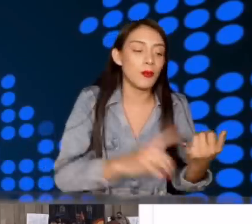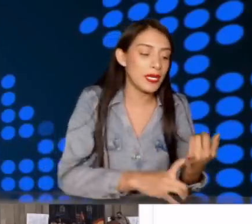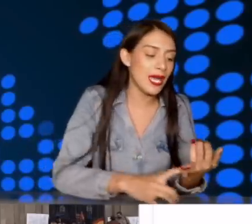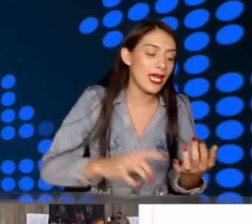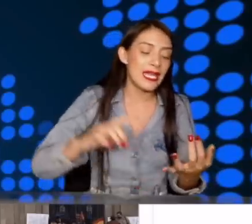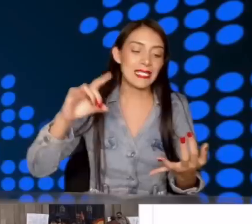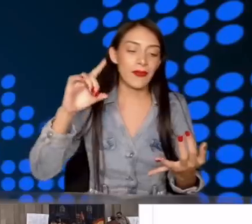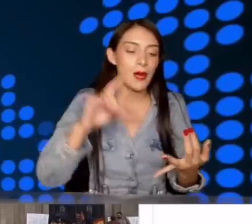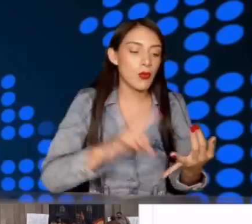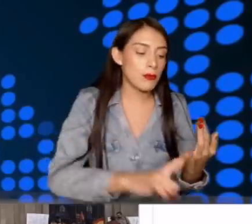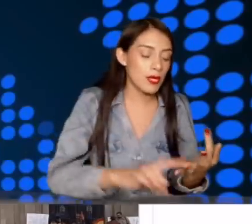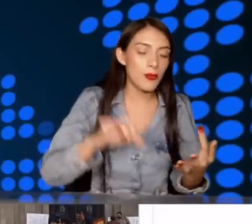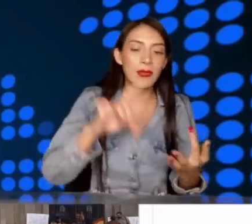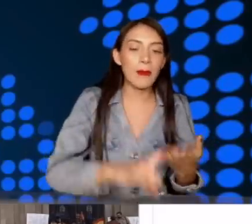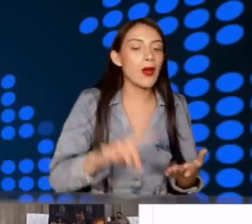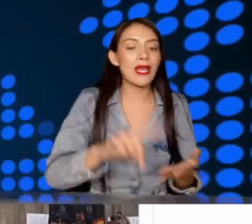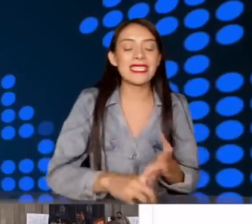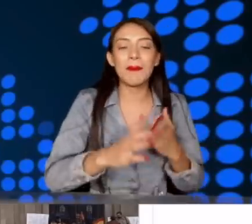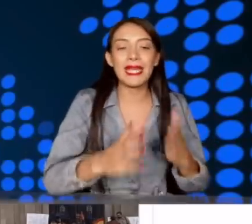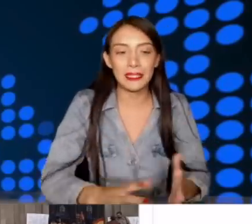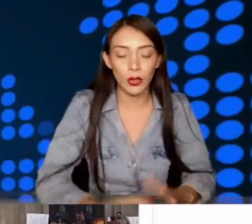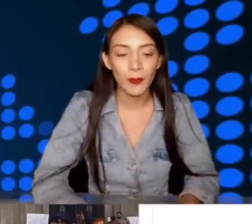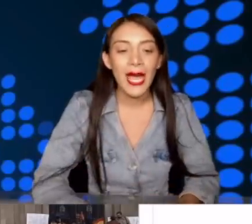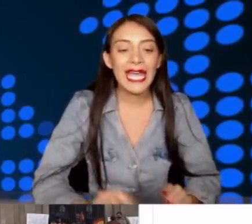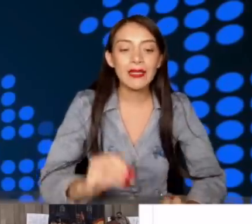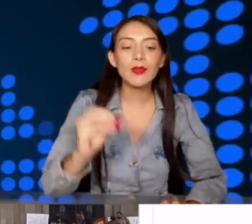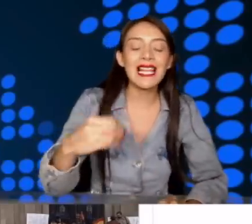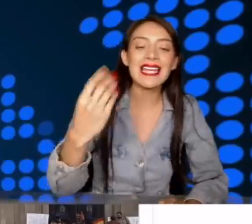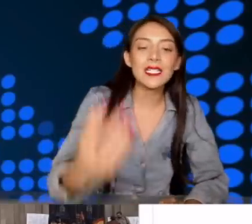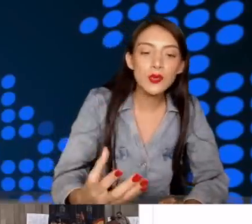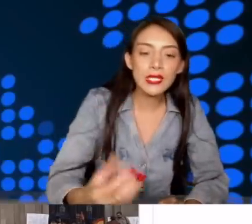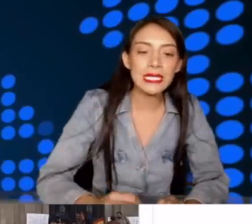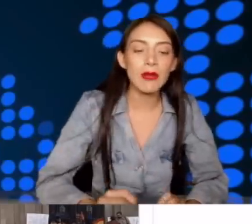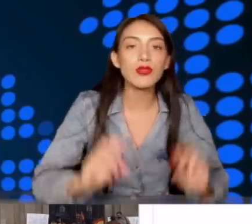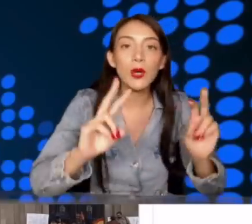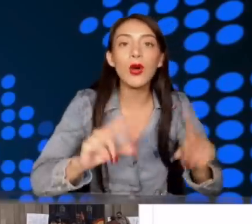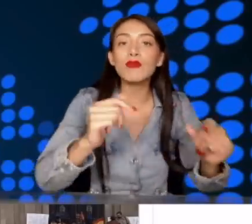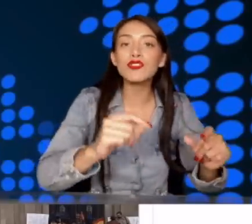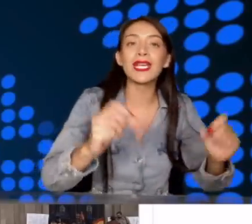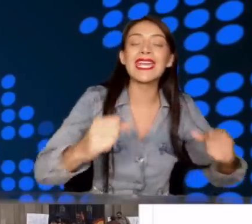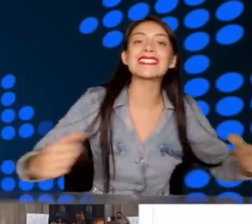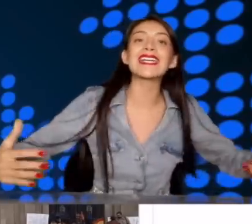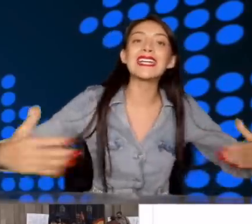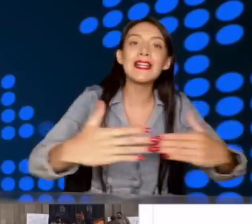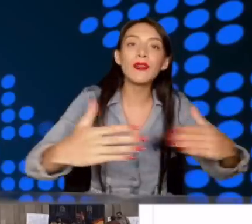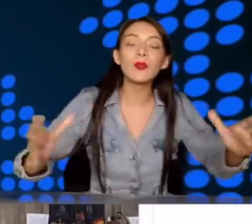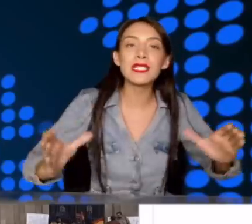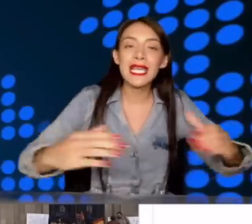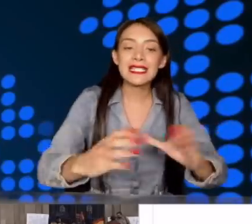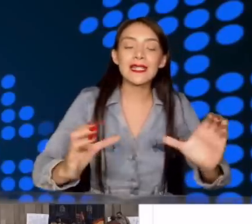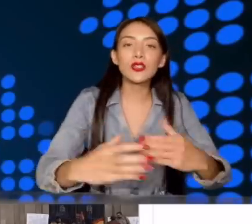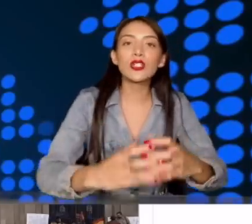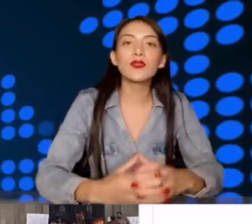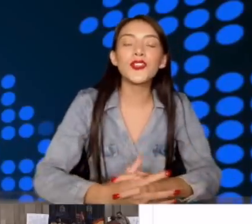la economía, se frena el movimiento, el trabajo, la chamba y todo. Aquí vemos las denuncias y vemos cómo anuncia que están queriendo,